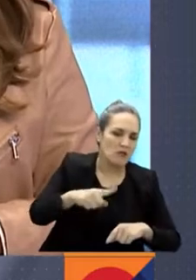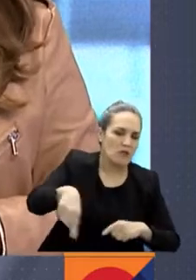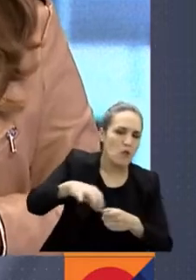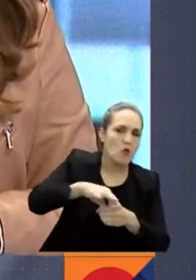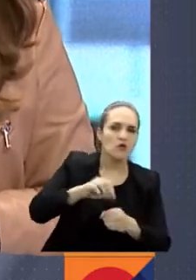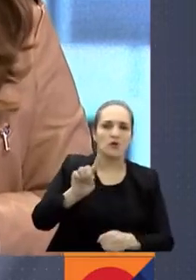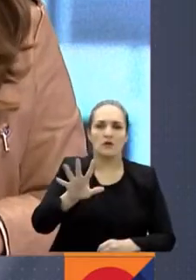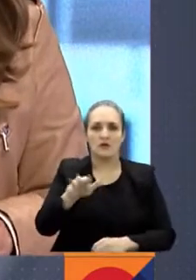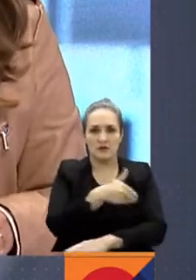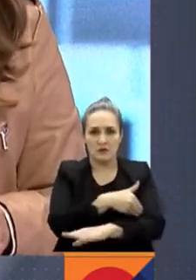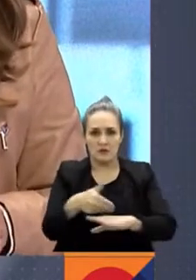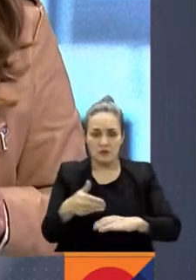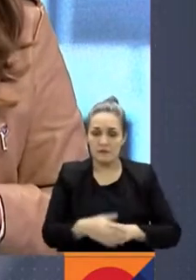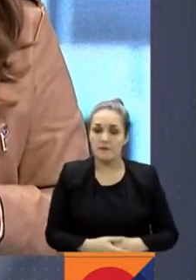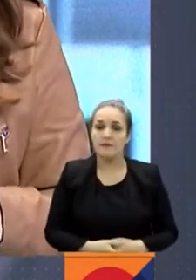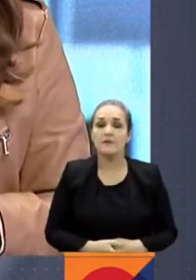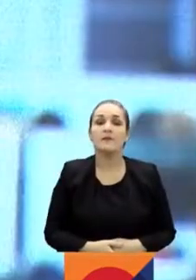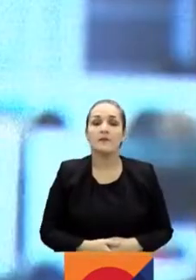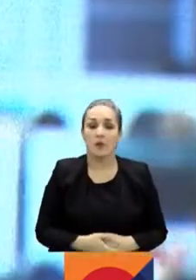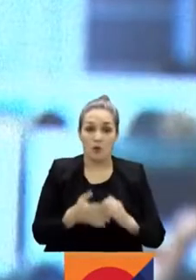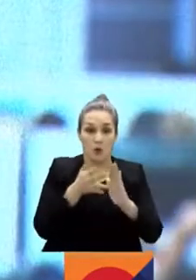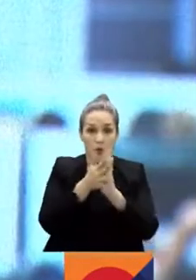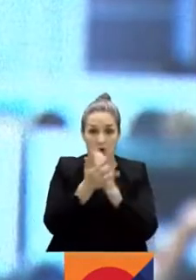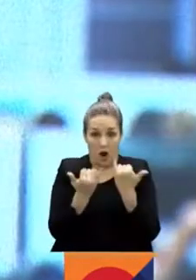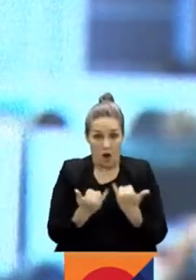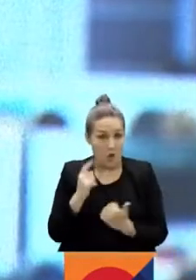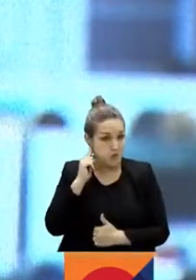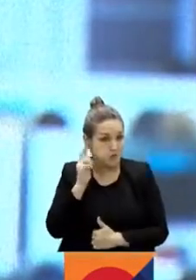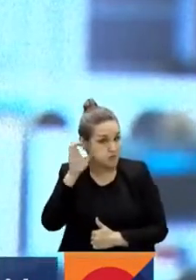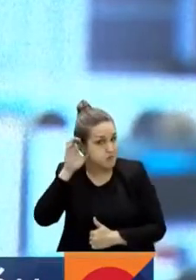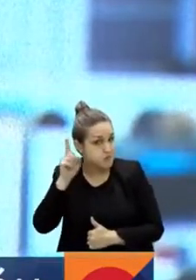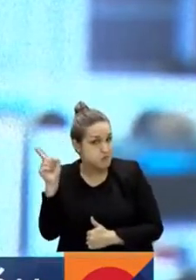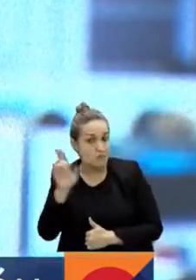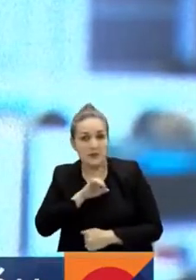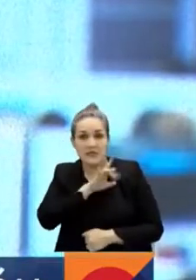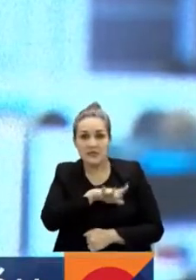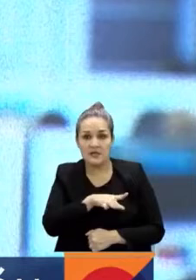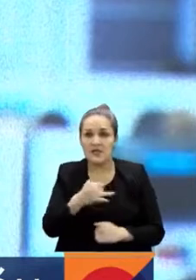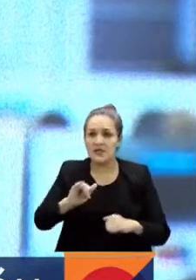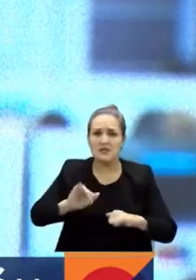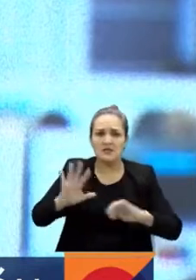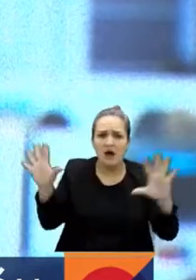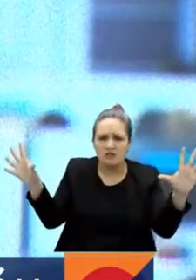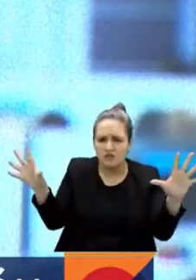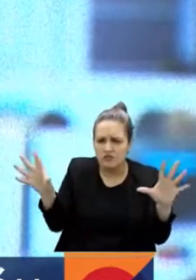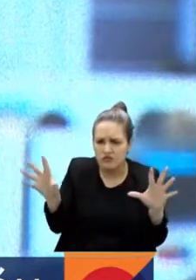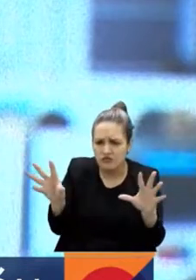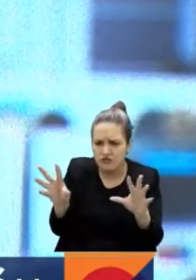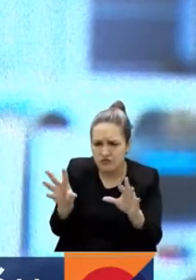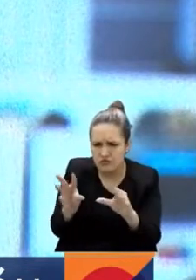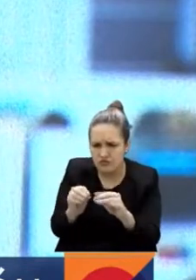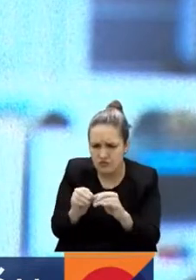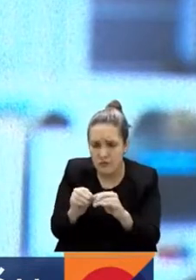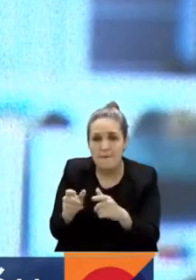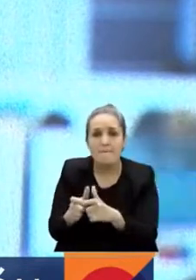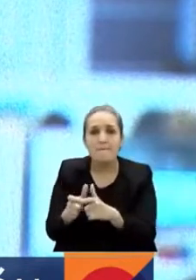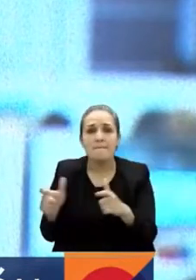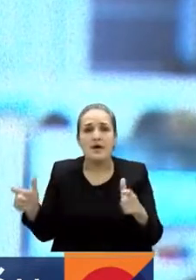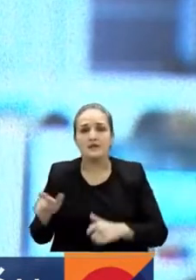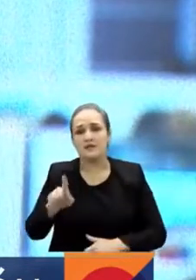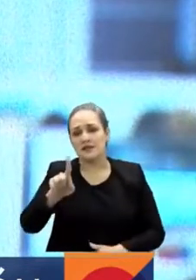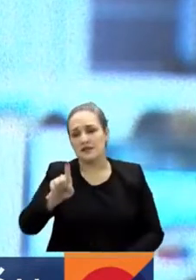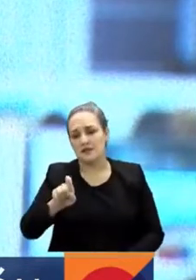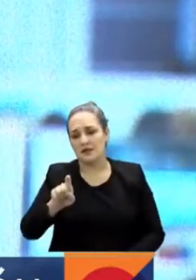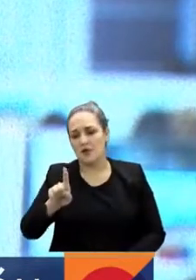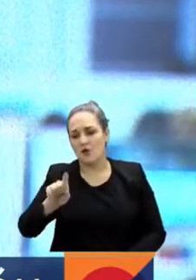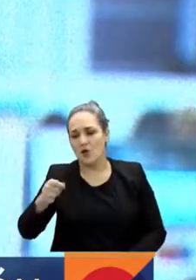hora. Damaris, a esta hora en Chile, con el 90% de mesas escrutadas, el rechazo gana con el